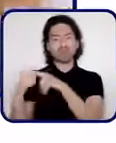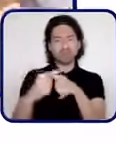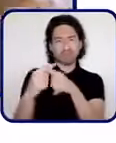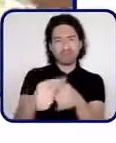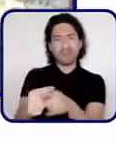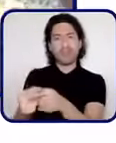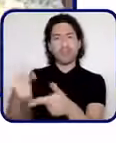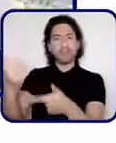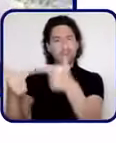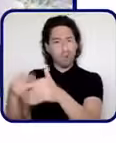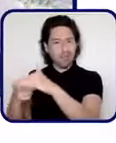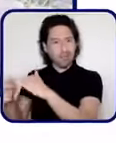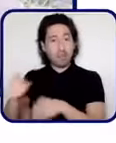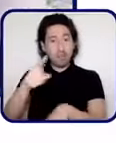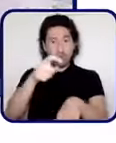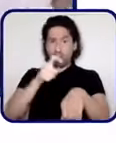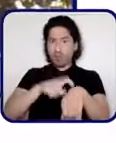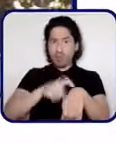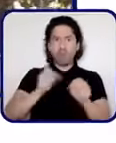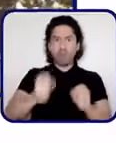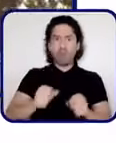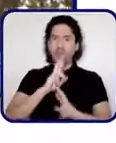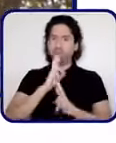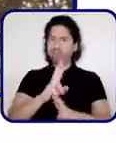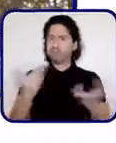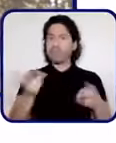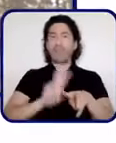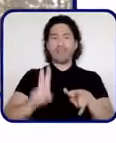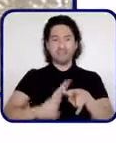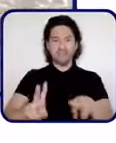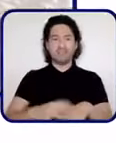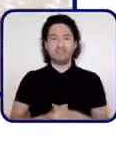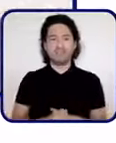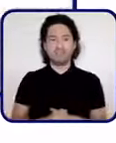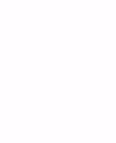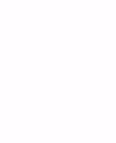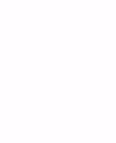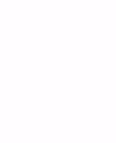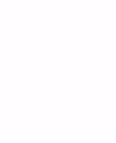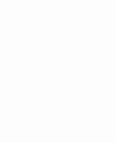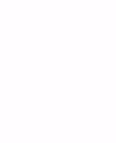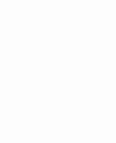climática, zona de sacrificio, política corrupta. Por eso es momento de responder con acción.